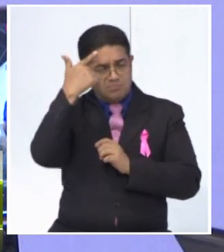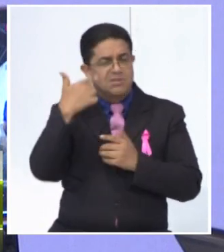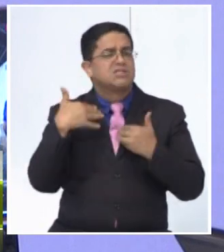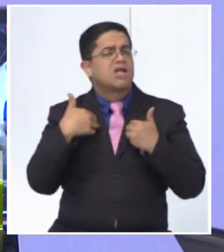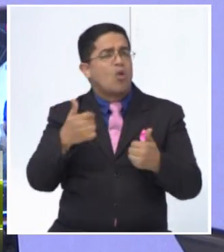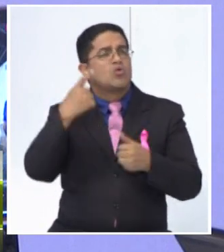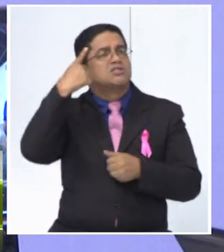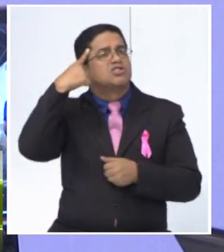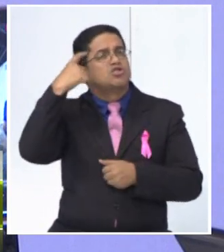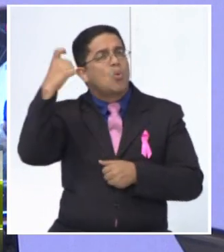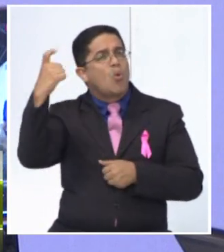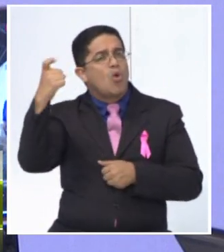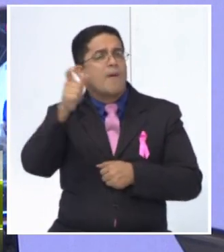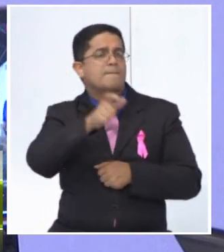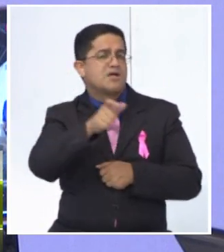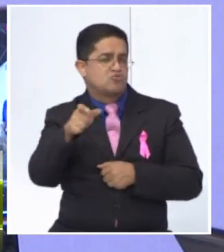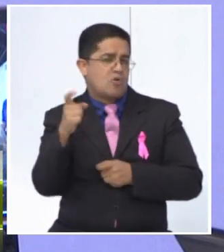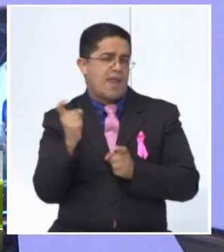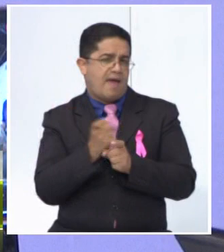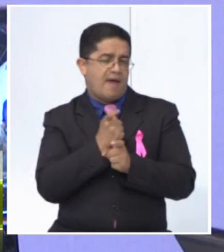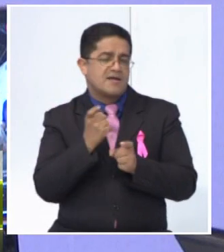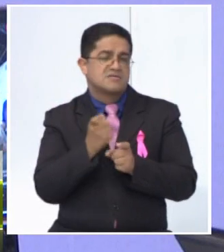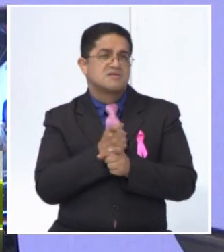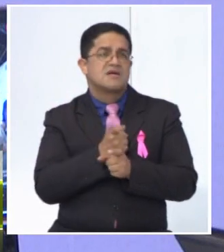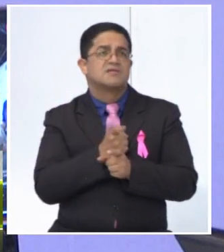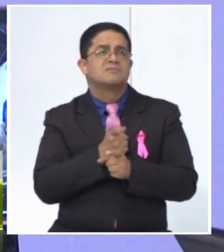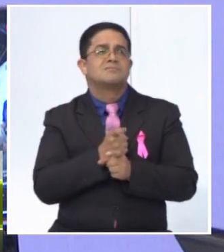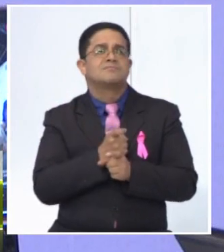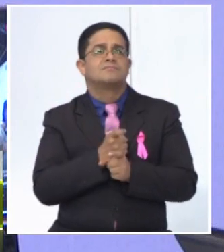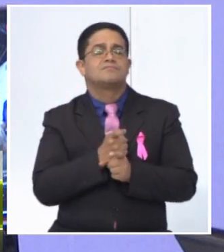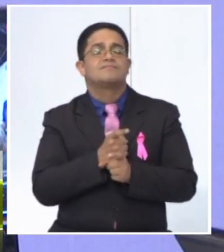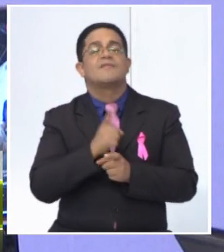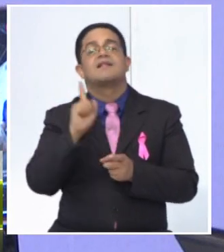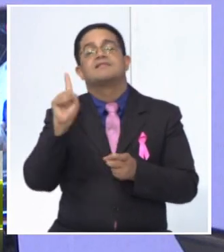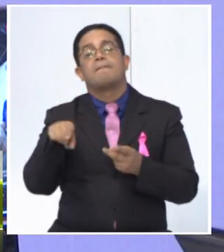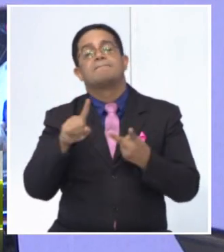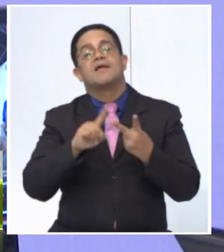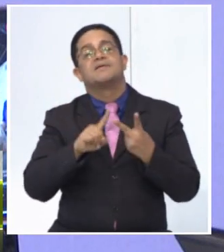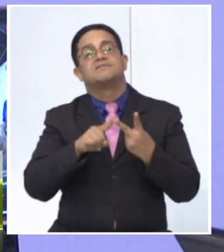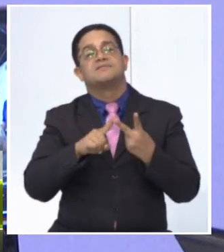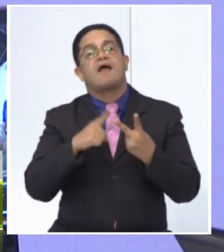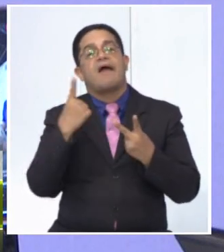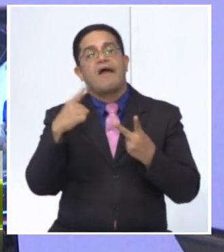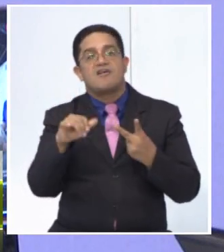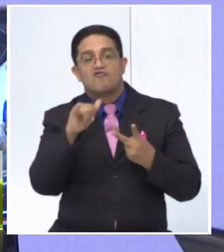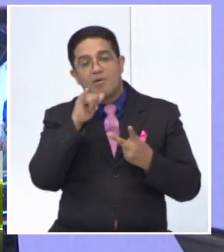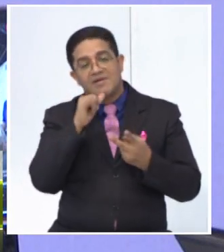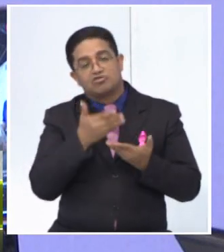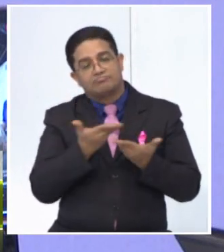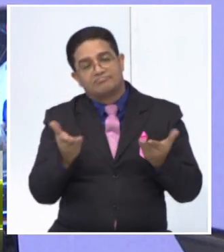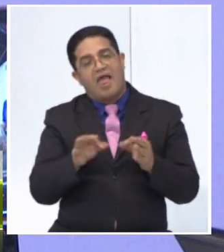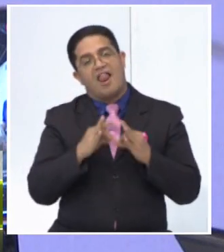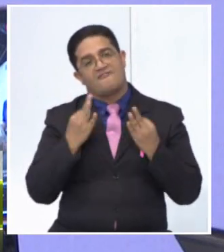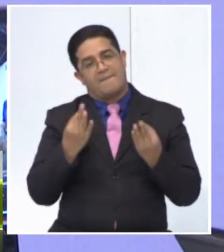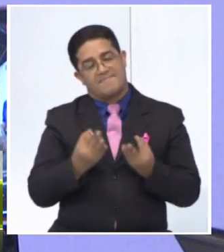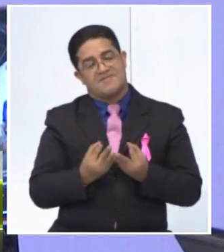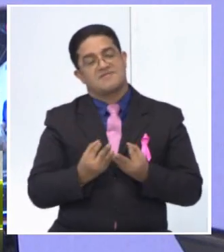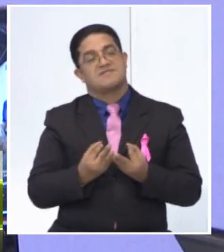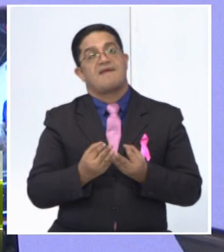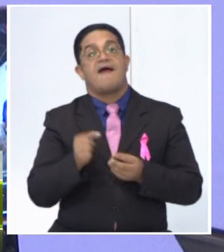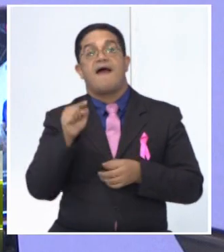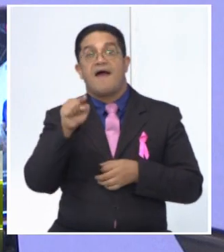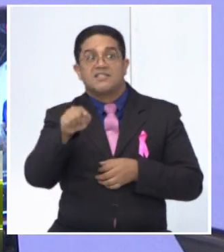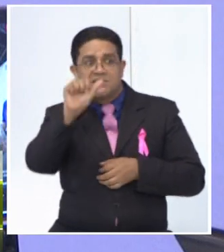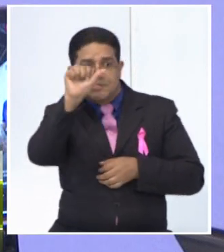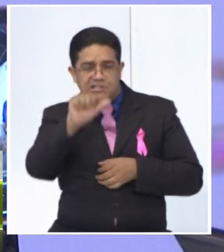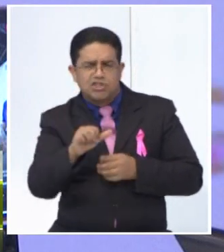pacientes con cáncer y igualmente también hay información para los familiares. Y allí están todos